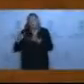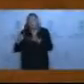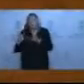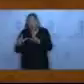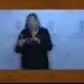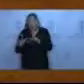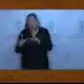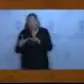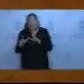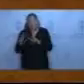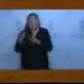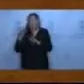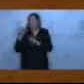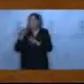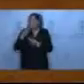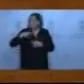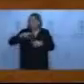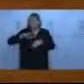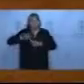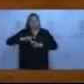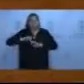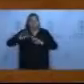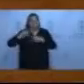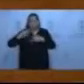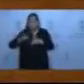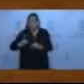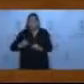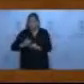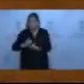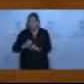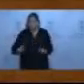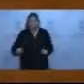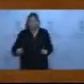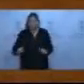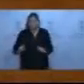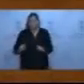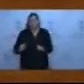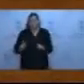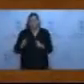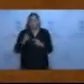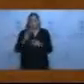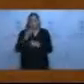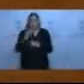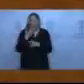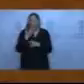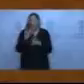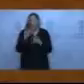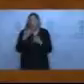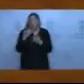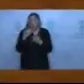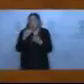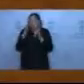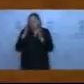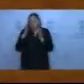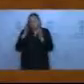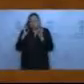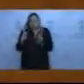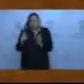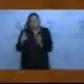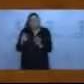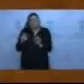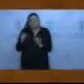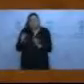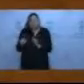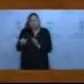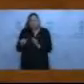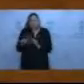sobre los que no me ha contestado tampoco. Es decir, le hablé un caso muy concreto, por ejemplo, de